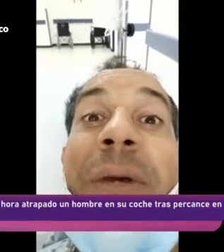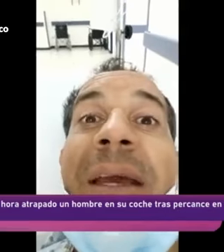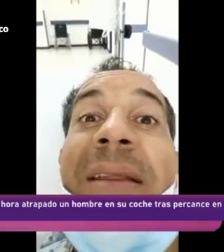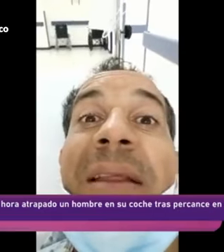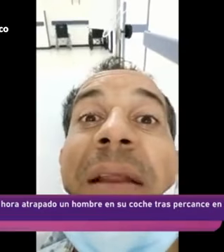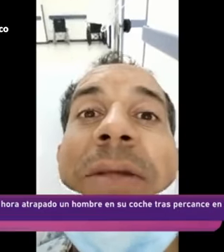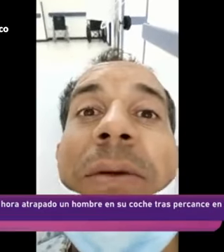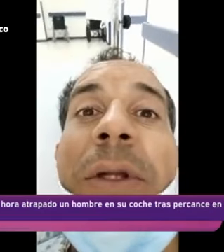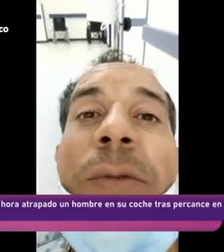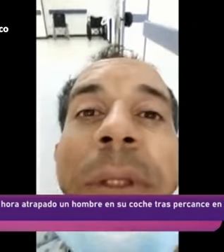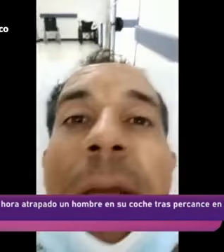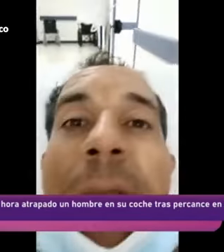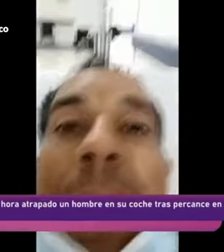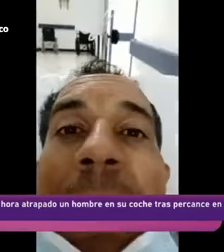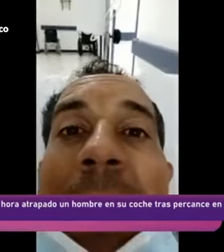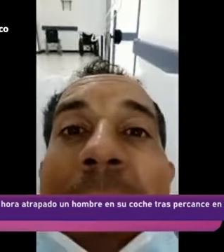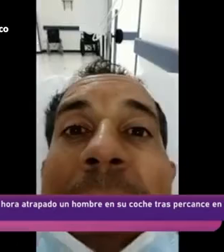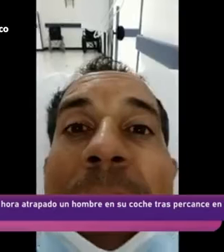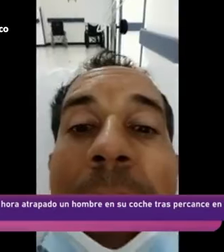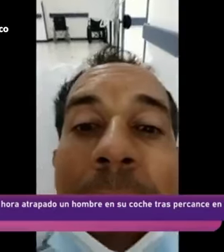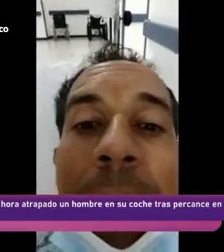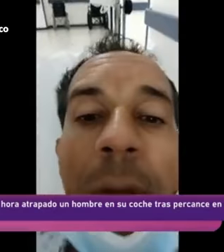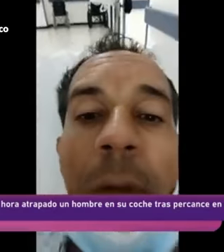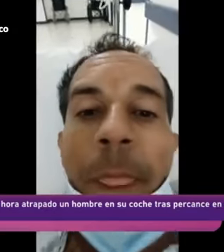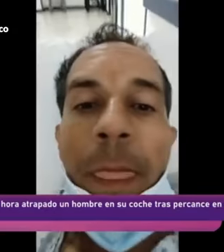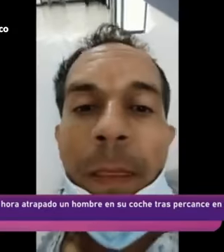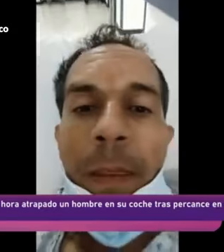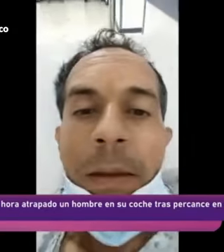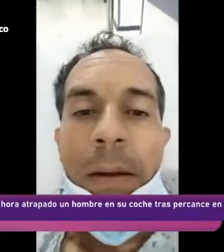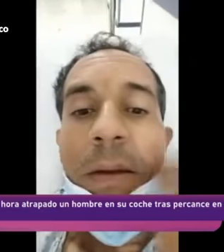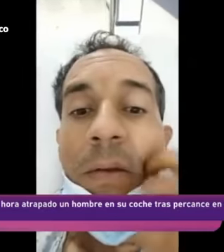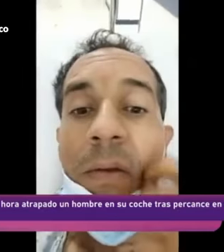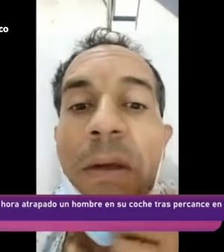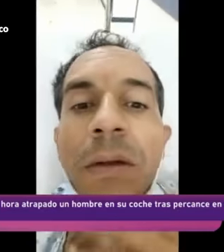y así. Estoy aquí en Atlixco, en el Hospital General de Atlixco.